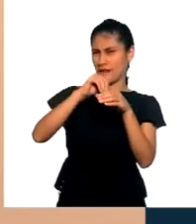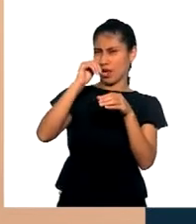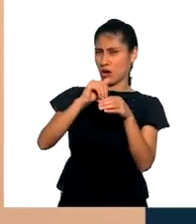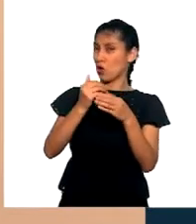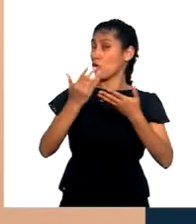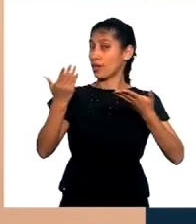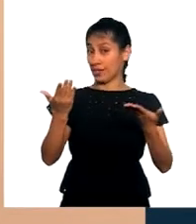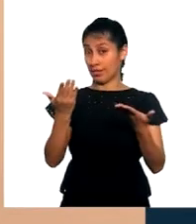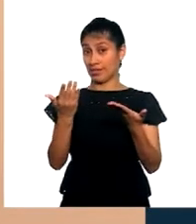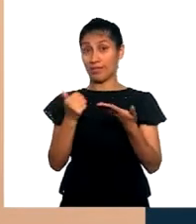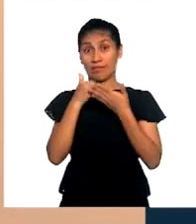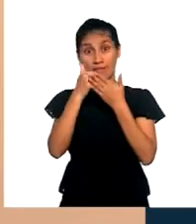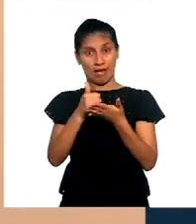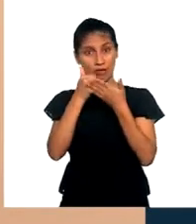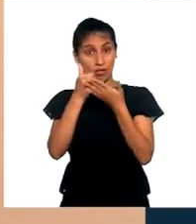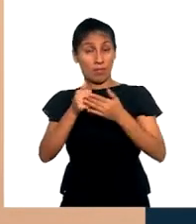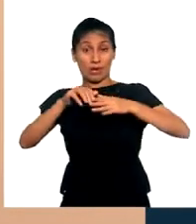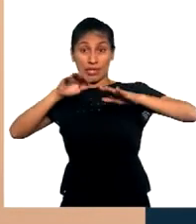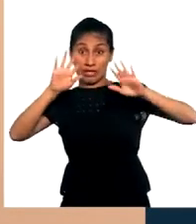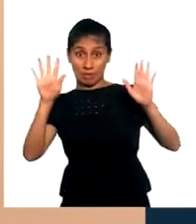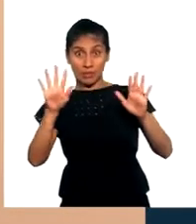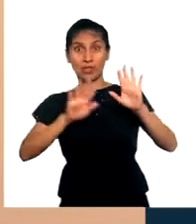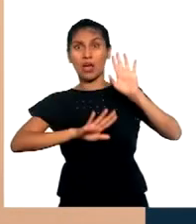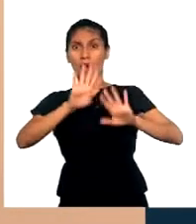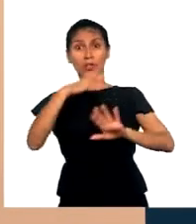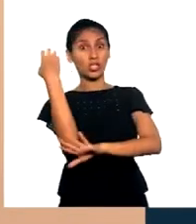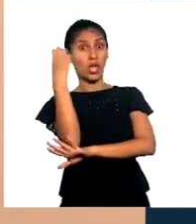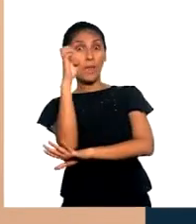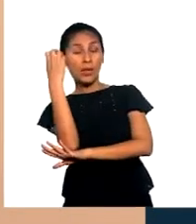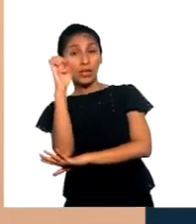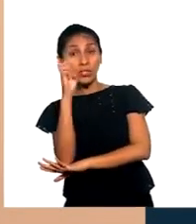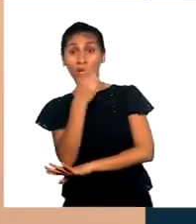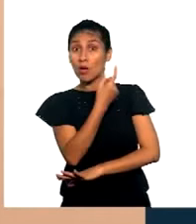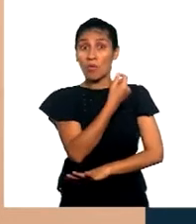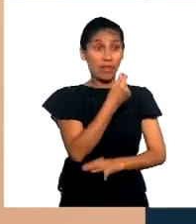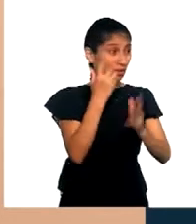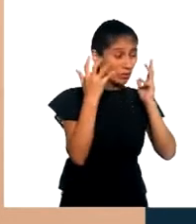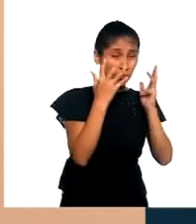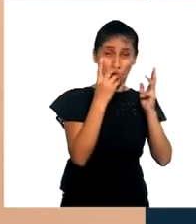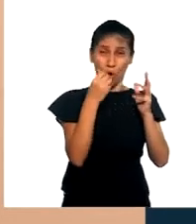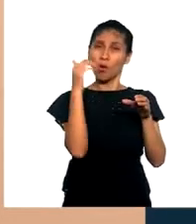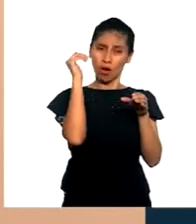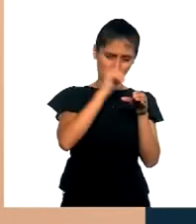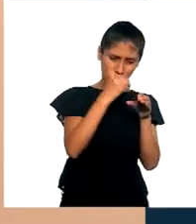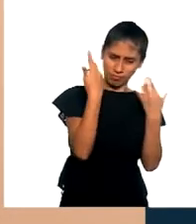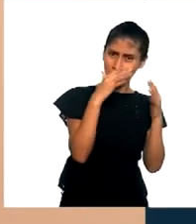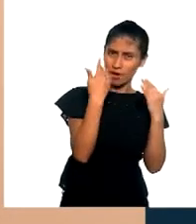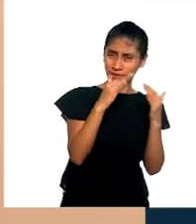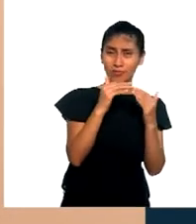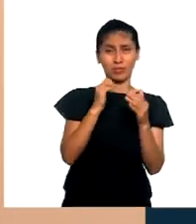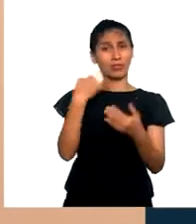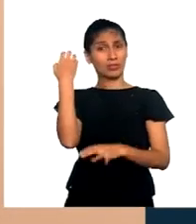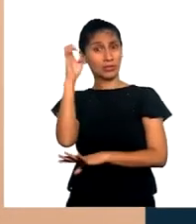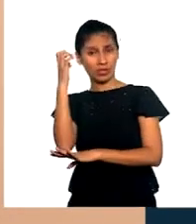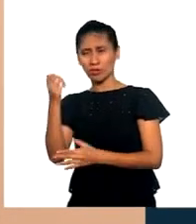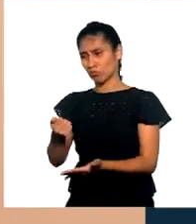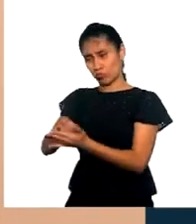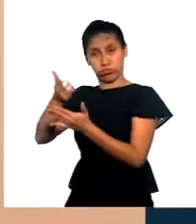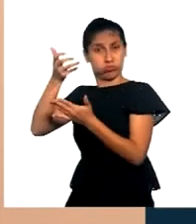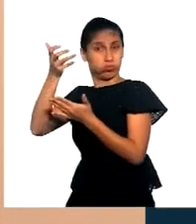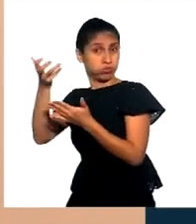antídoto contra eventos inesperados las emergencias y cualquier situación que exija dinero en efectivo hablemos de